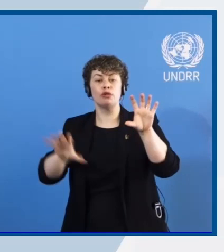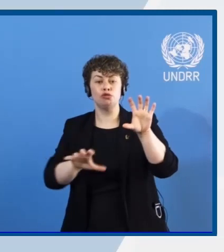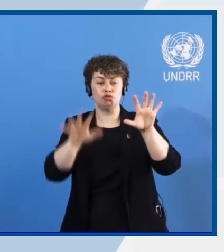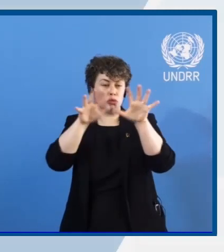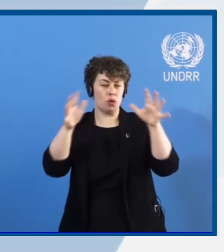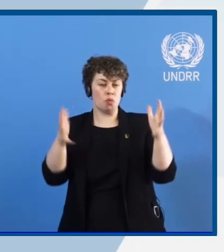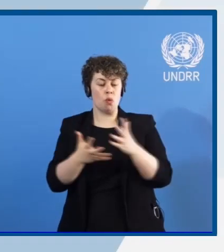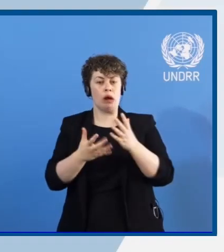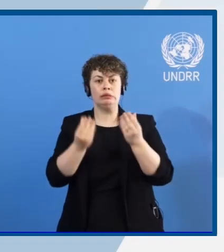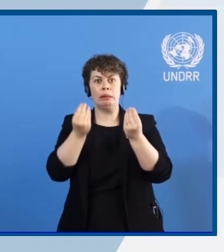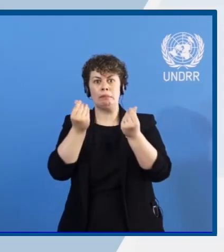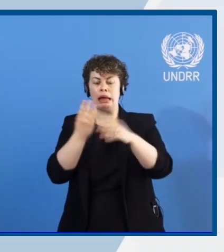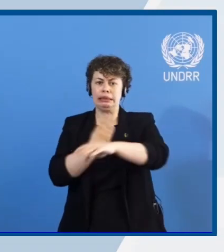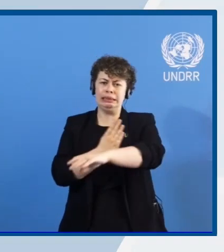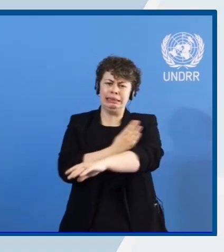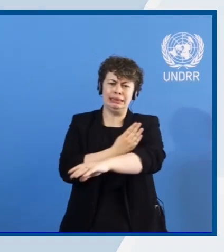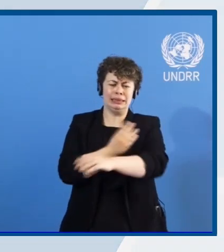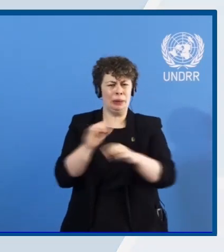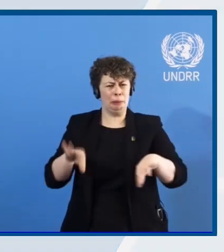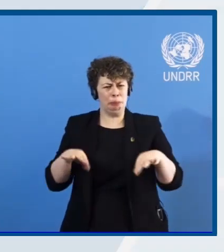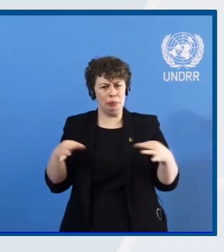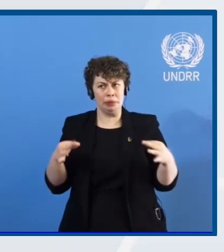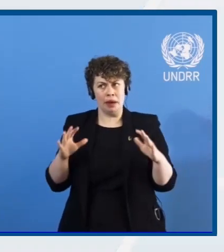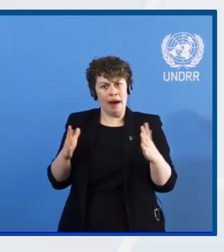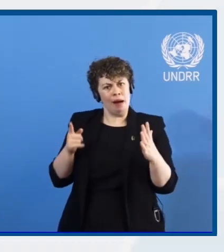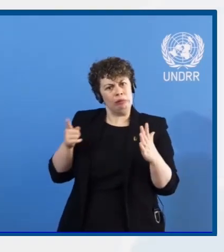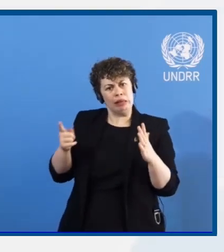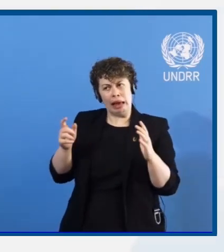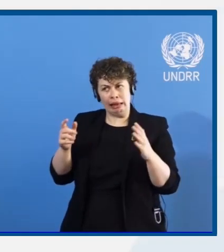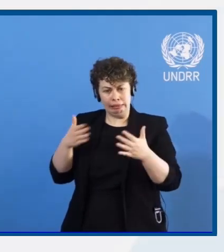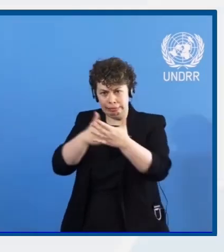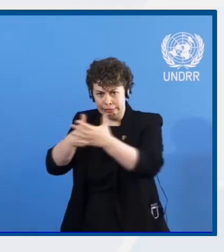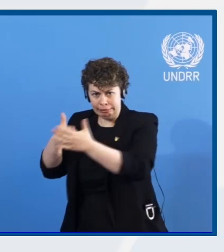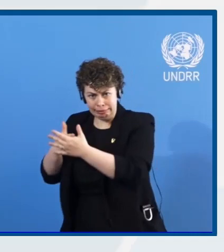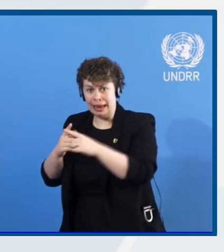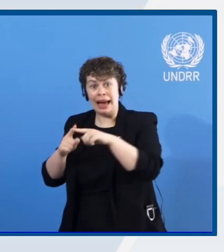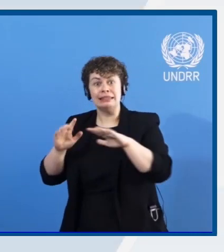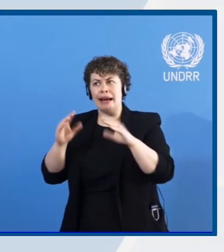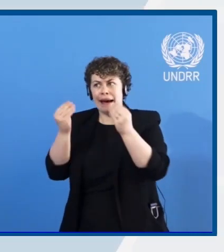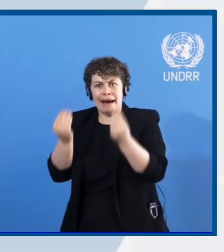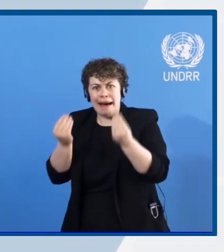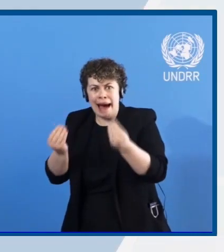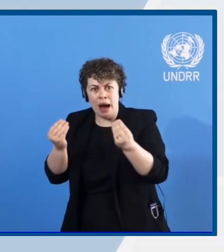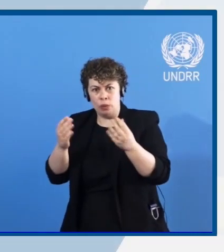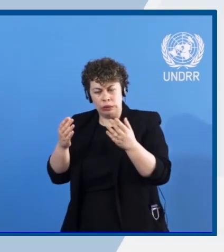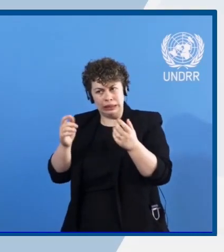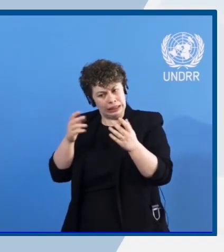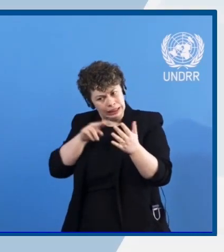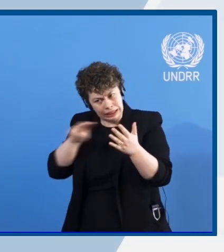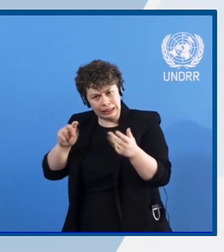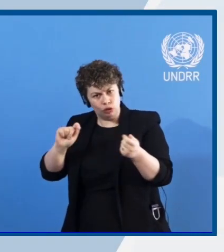embedding disaster risk in public and private investments, and how do you think these can be addressed? Carlos.